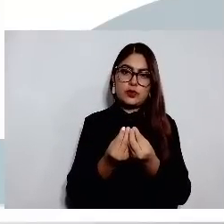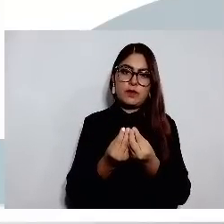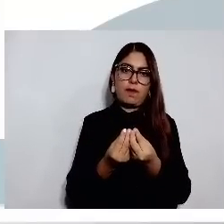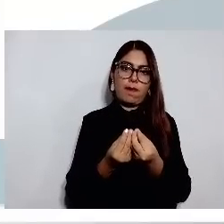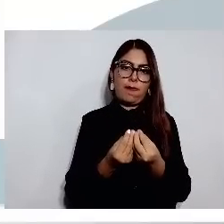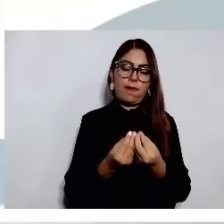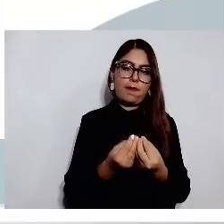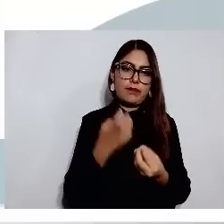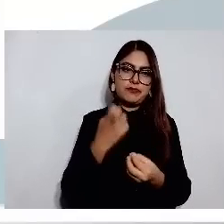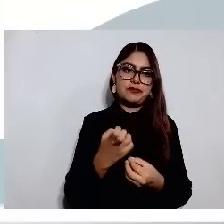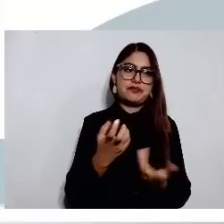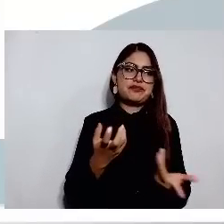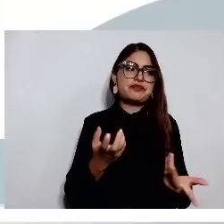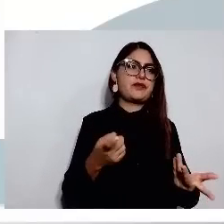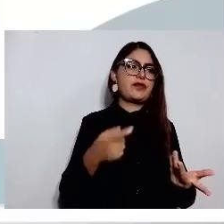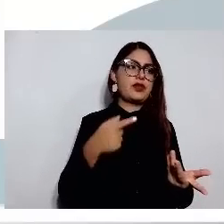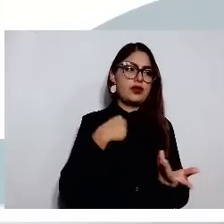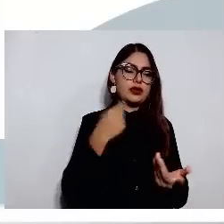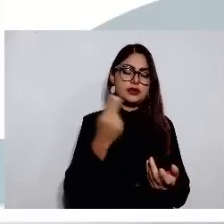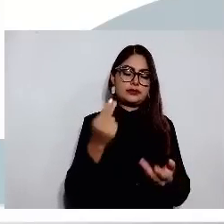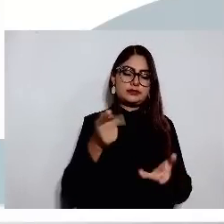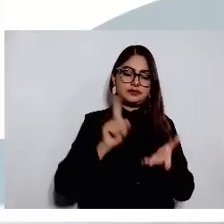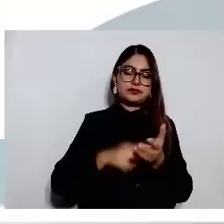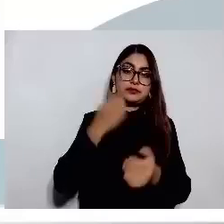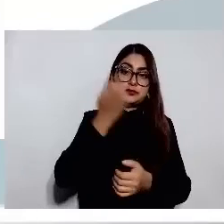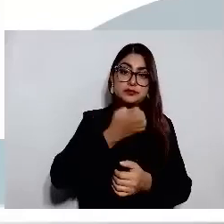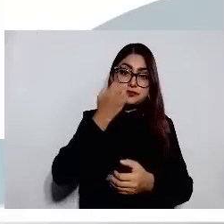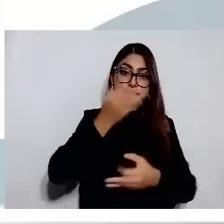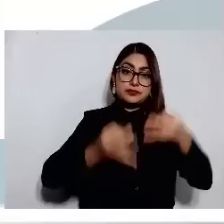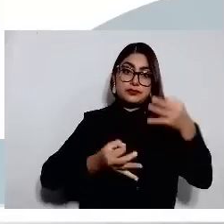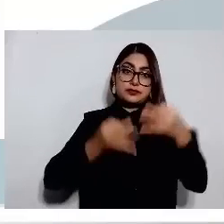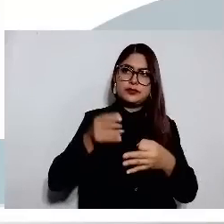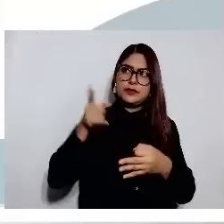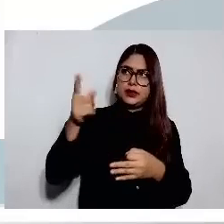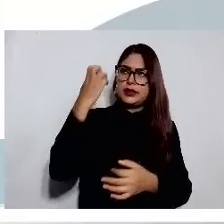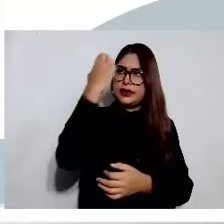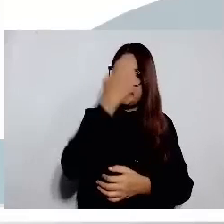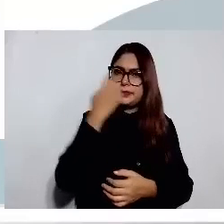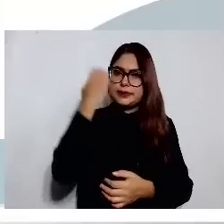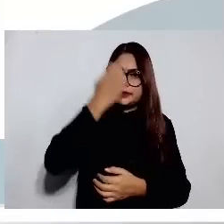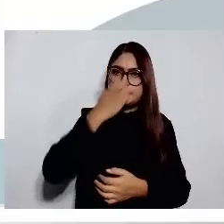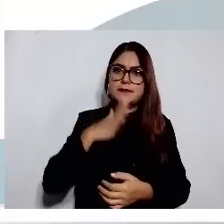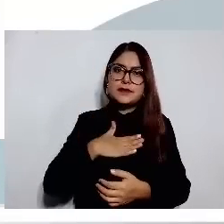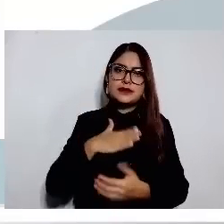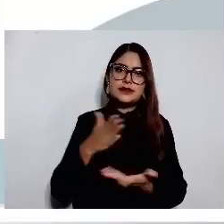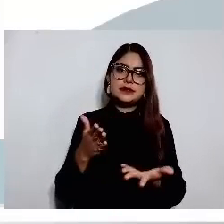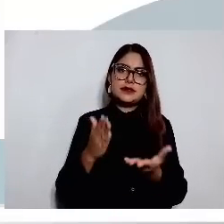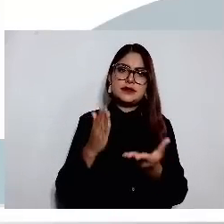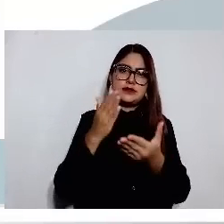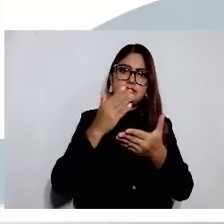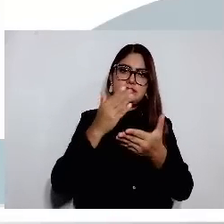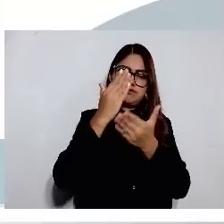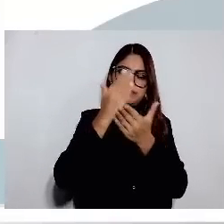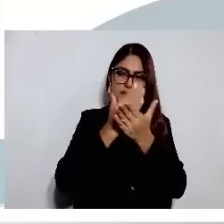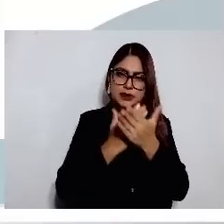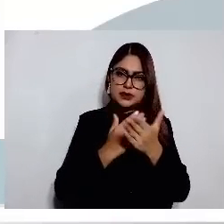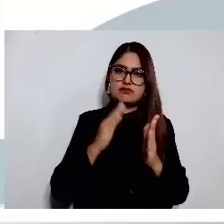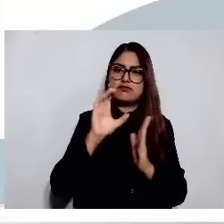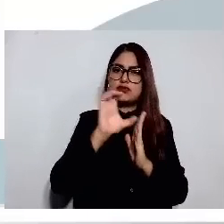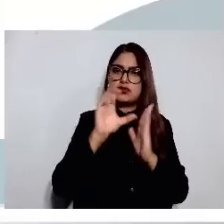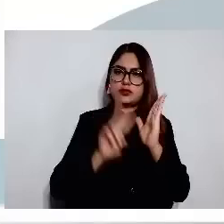revise en la escuela judicial mis mapas curriculares. Necesito a lo mejor a una experta